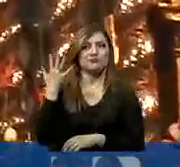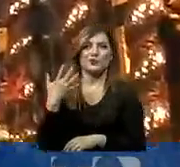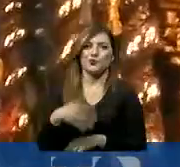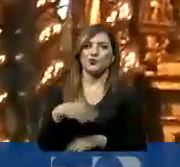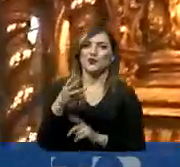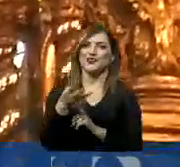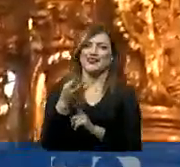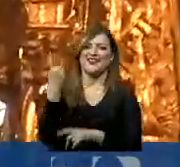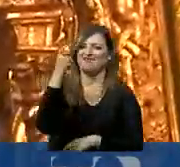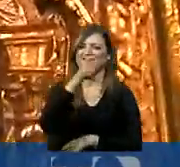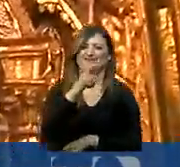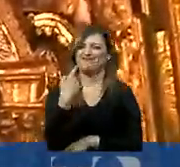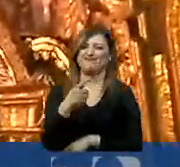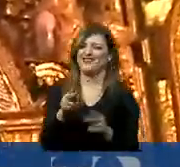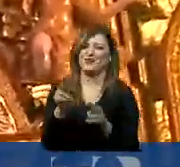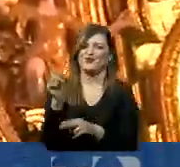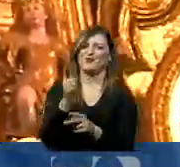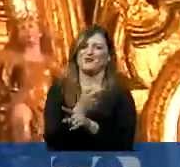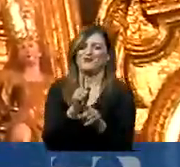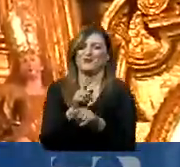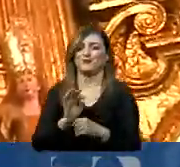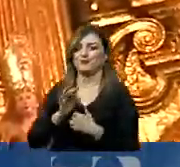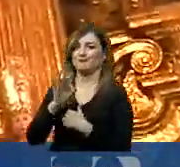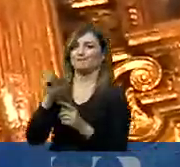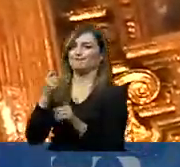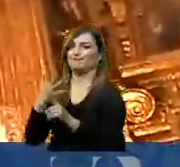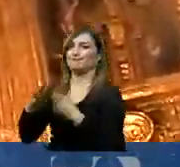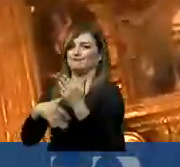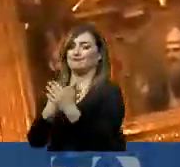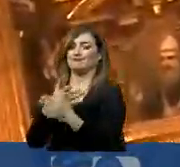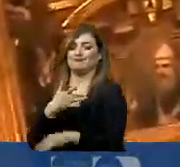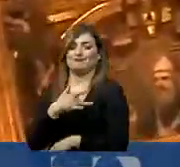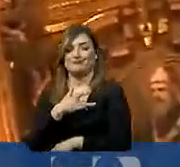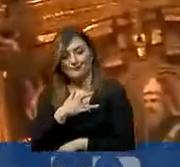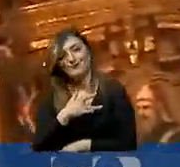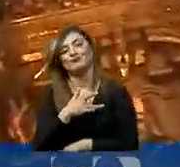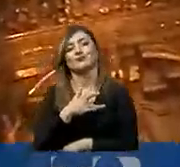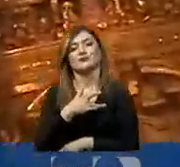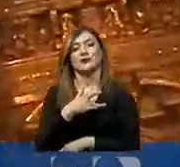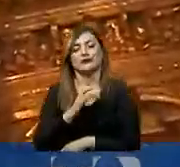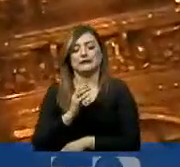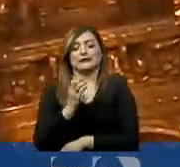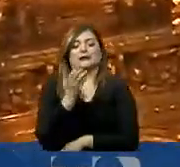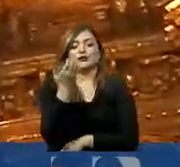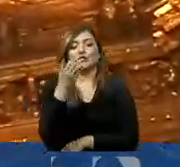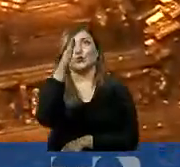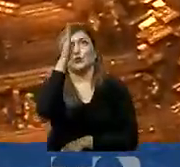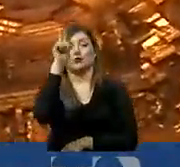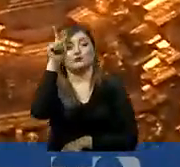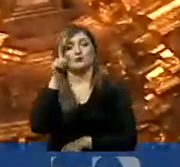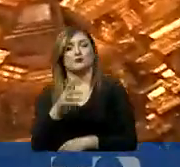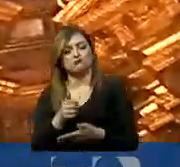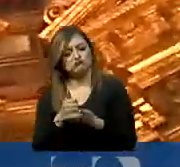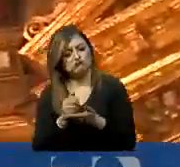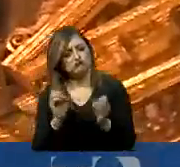de manera virtual? Creo que la pandemia afectó a todos, pero también era un sentido como de conversión. Y ahora que Dios da también la